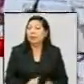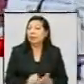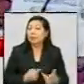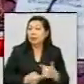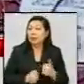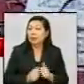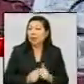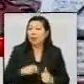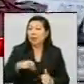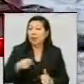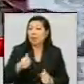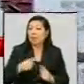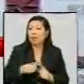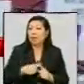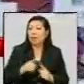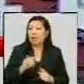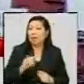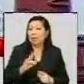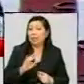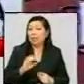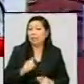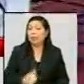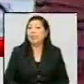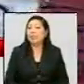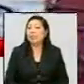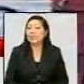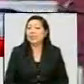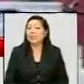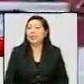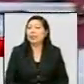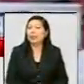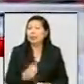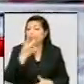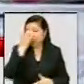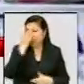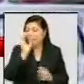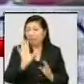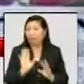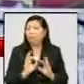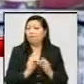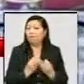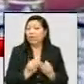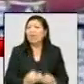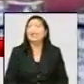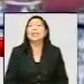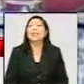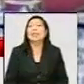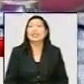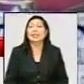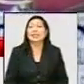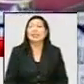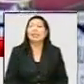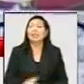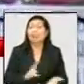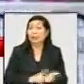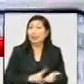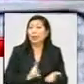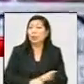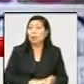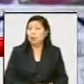con la señora Patricia en representación de los pacientes y familiares asegurados